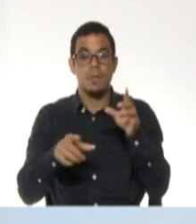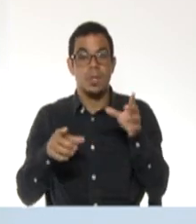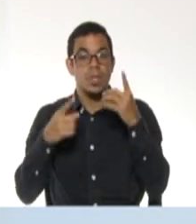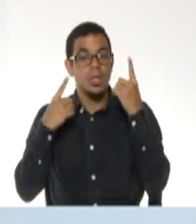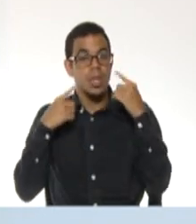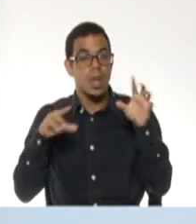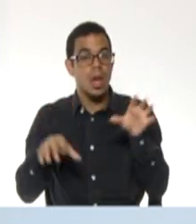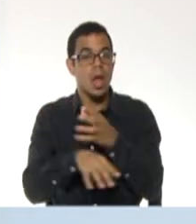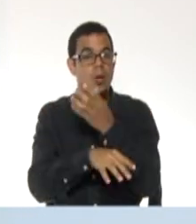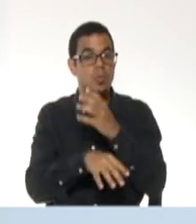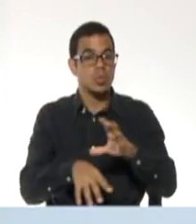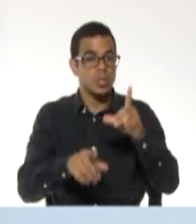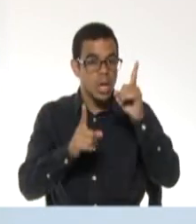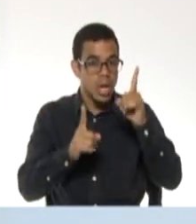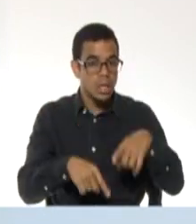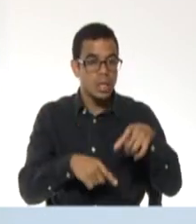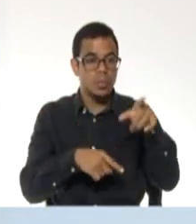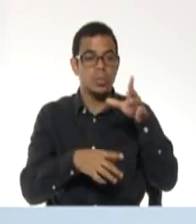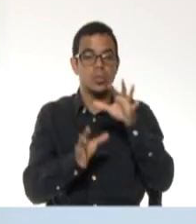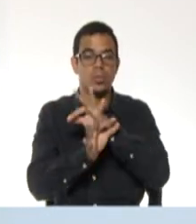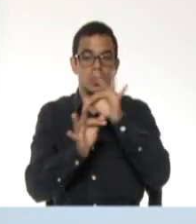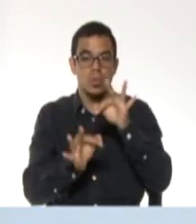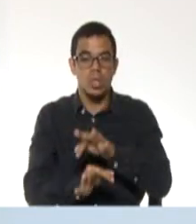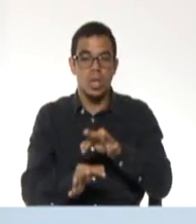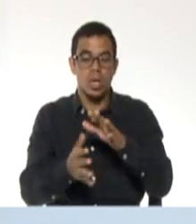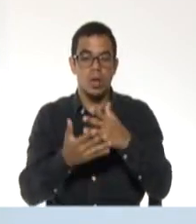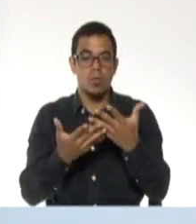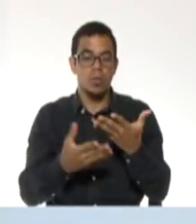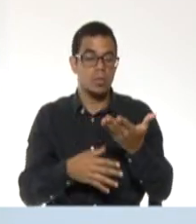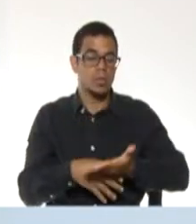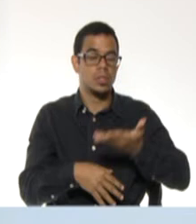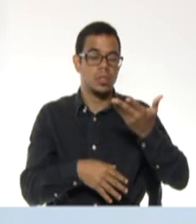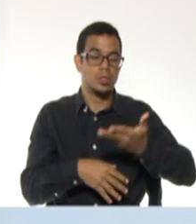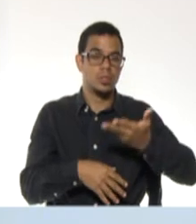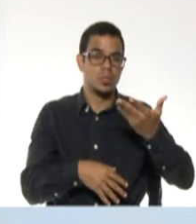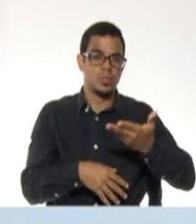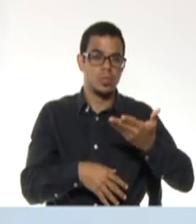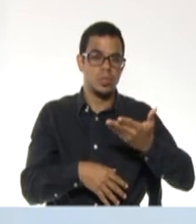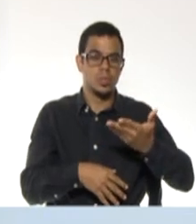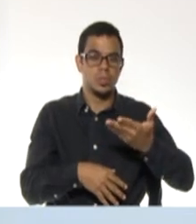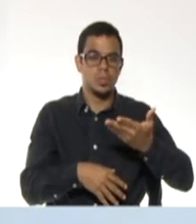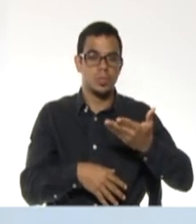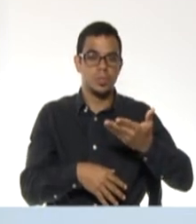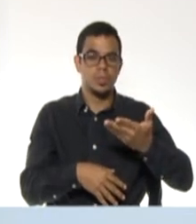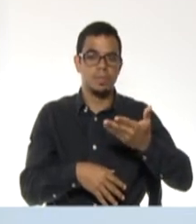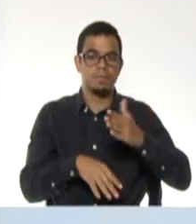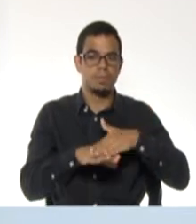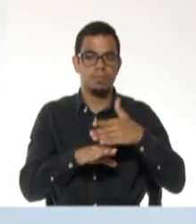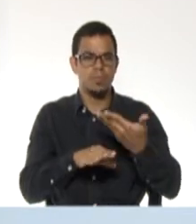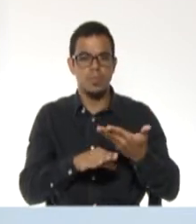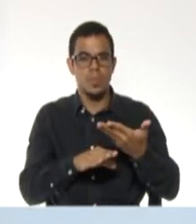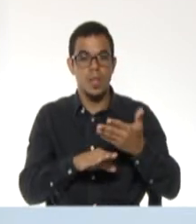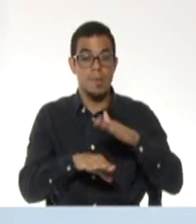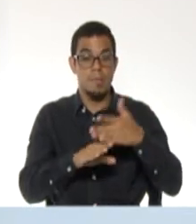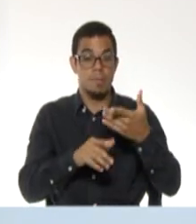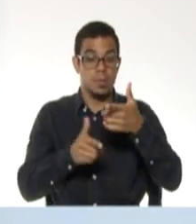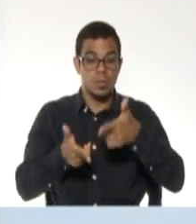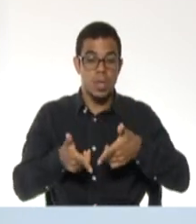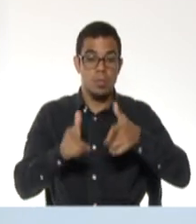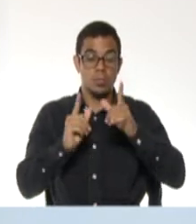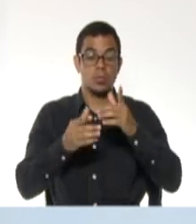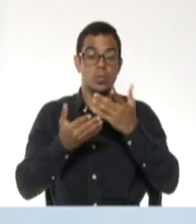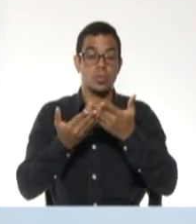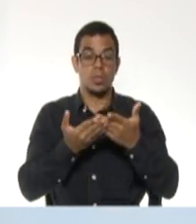música es una estrategia indispensable y fundamental, porque eso les va a permitir a